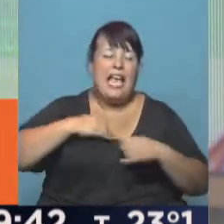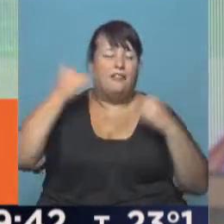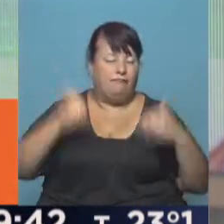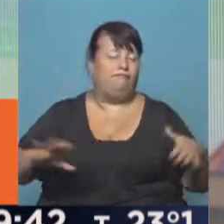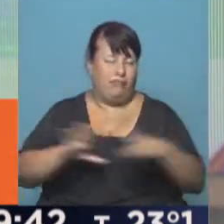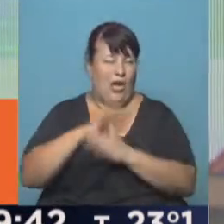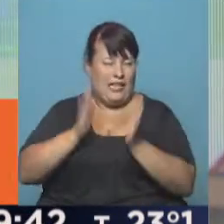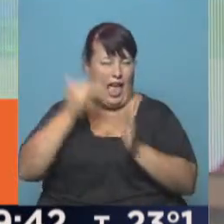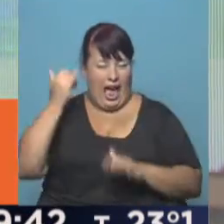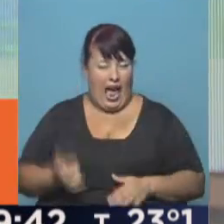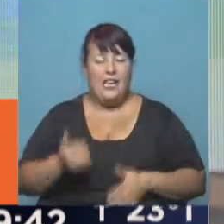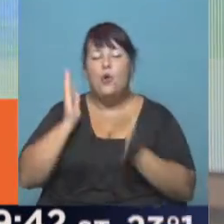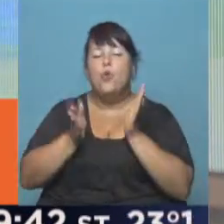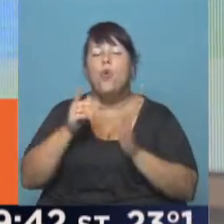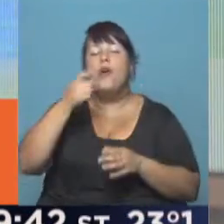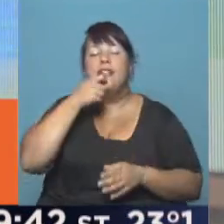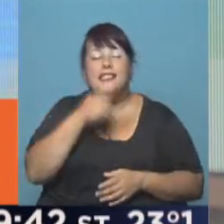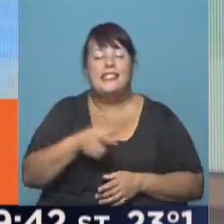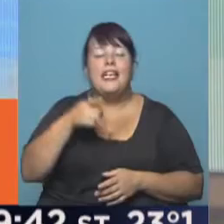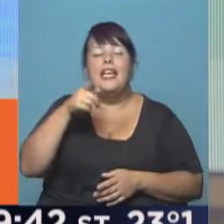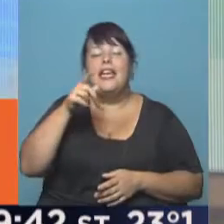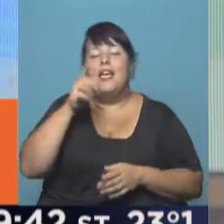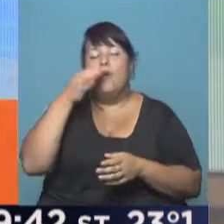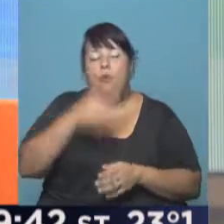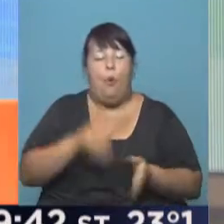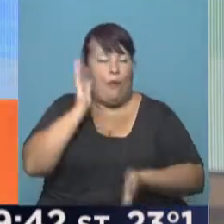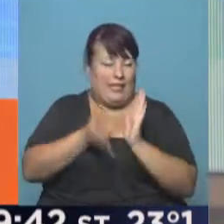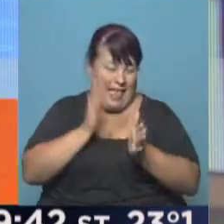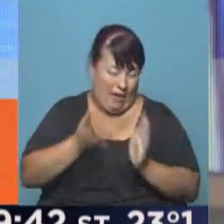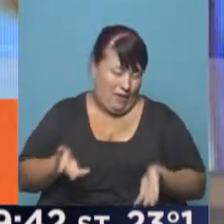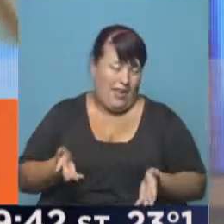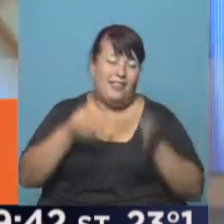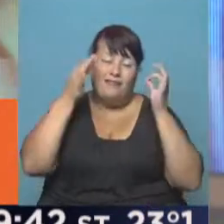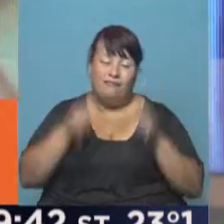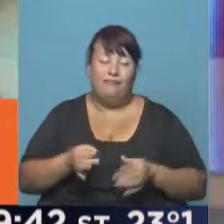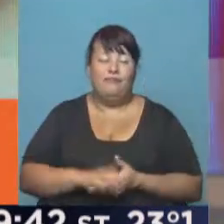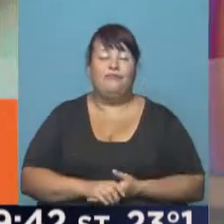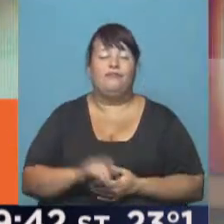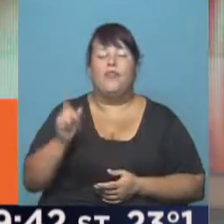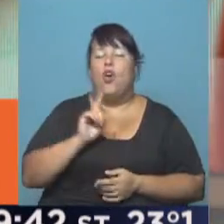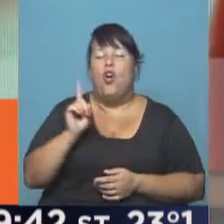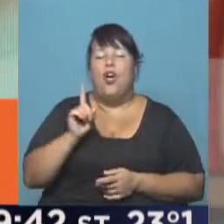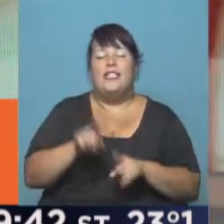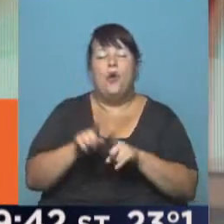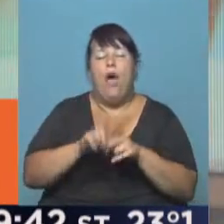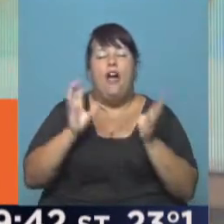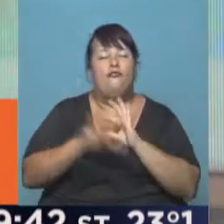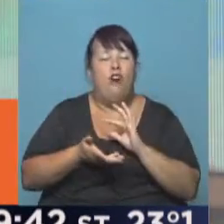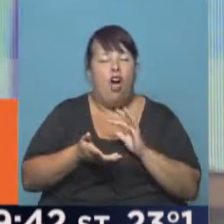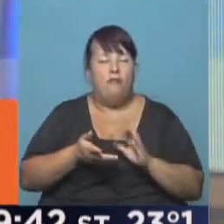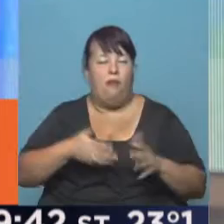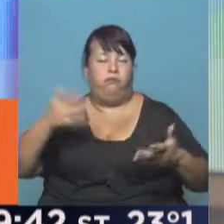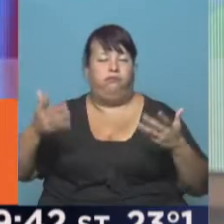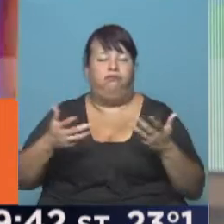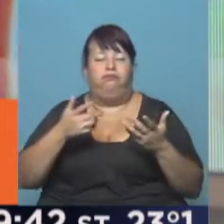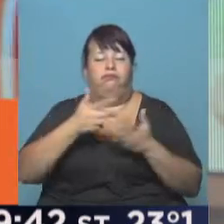se cura. Se cura siempre y cuando uno cumpla con el tratamiento y realmente no tenga una forma agresiva, no